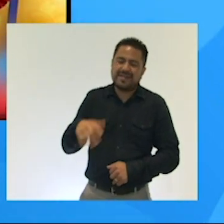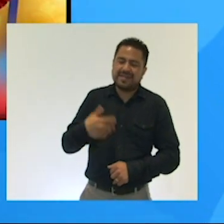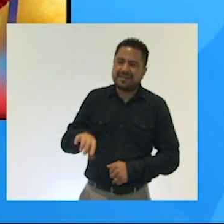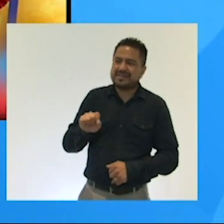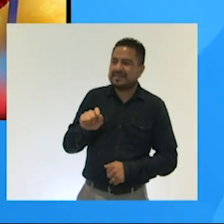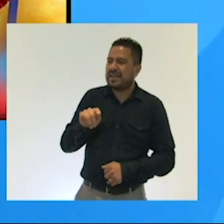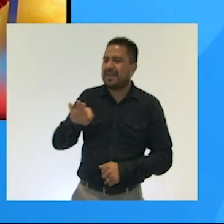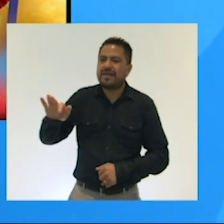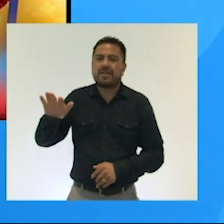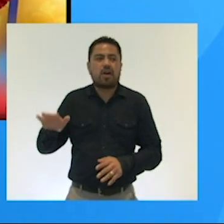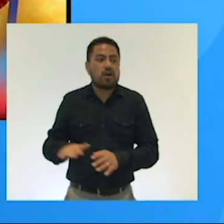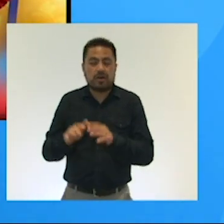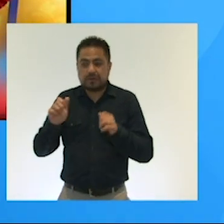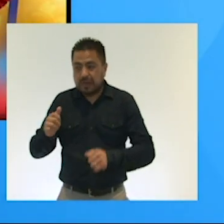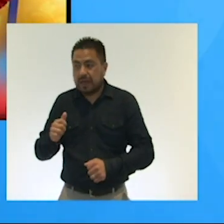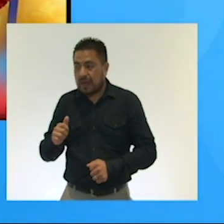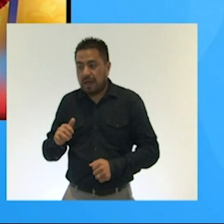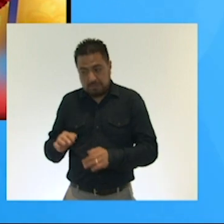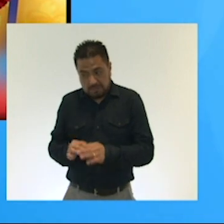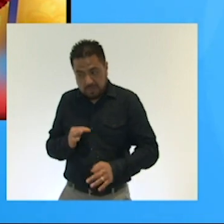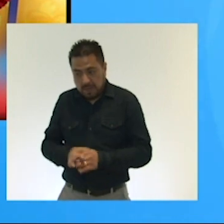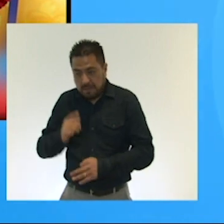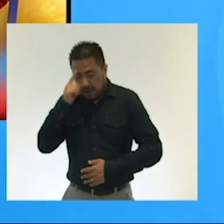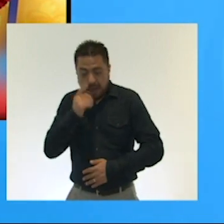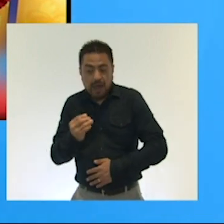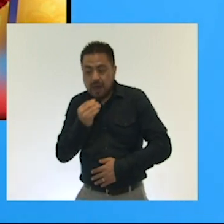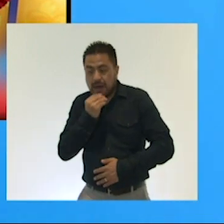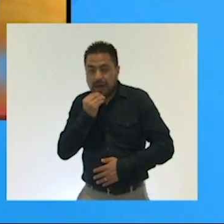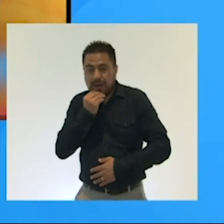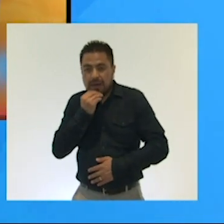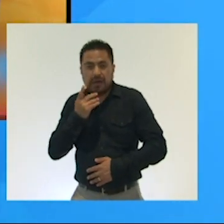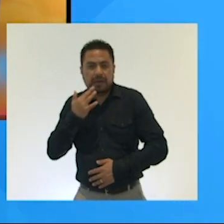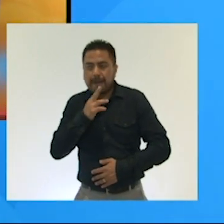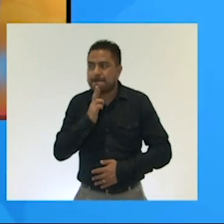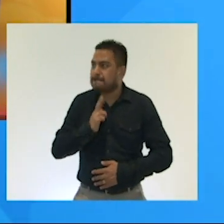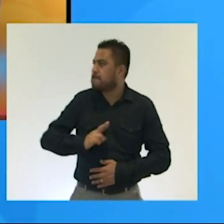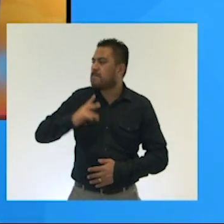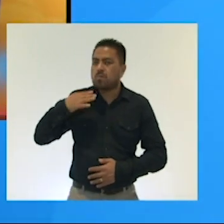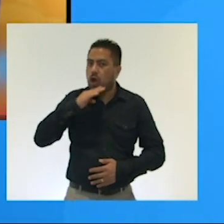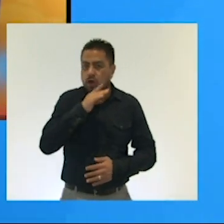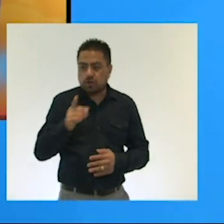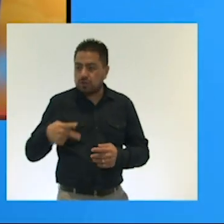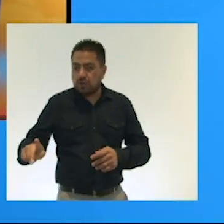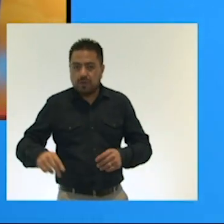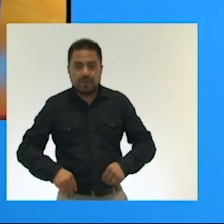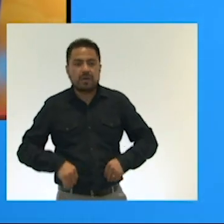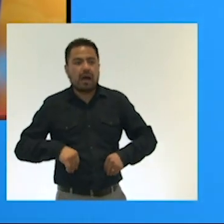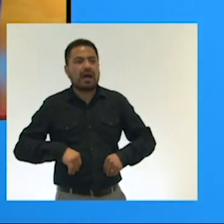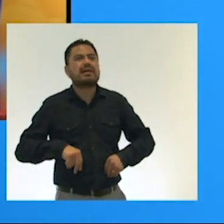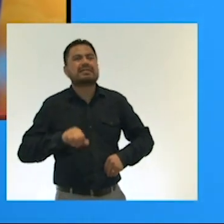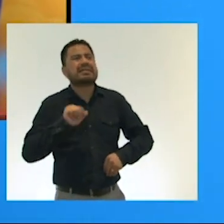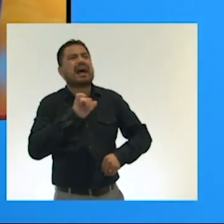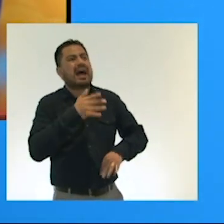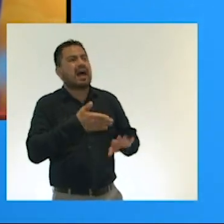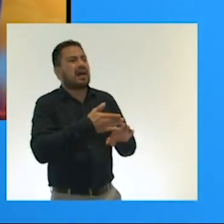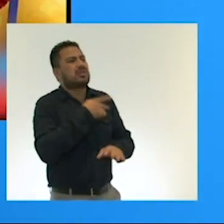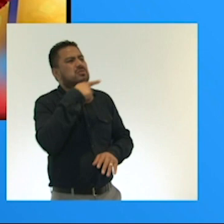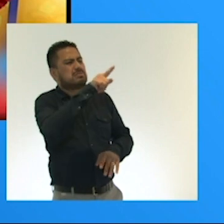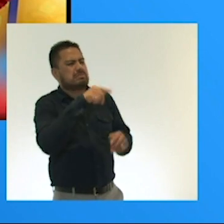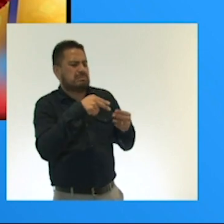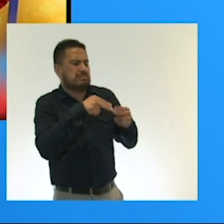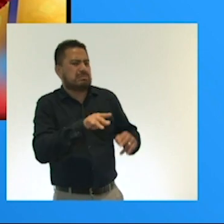está? ¿Listo para probar el mejor pozole de su vida? ¡Ay, claro que sí, señora! Pero antes su nieto tiene algo que